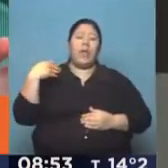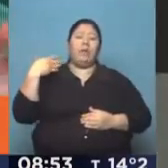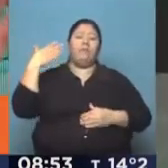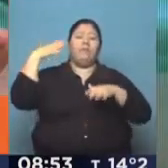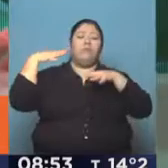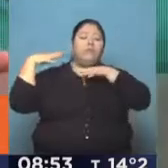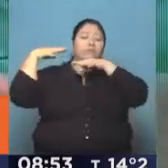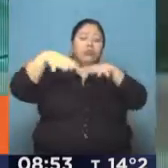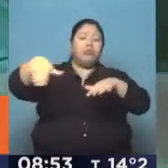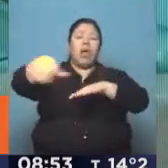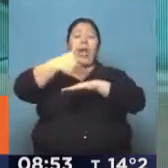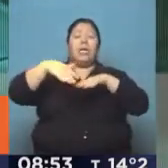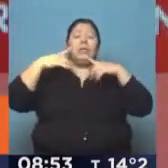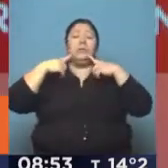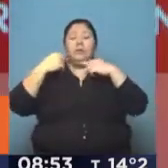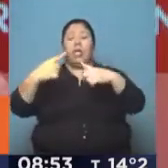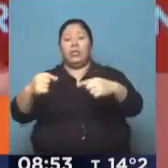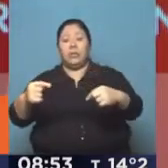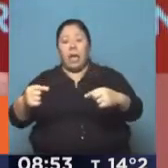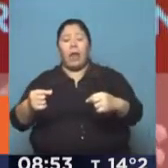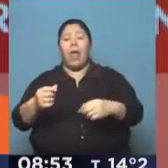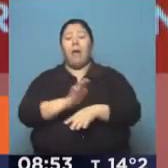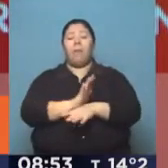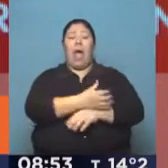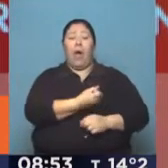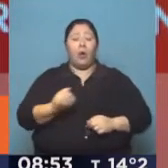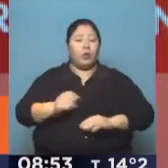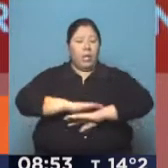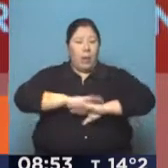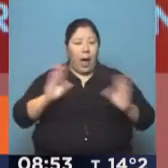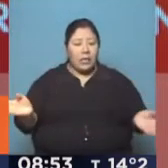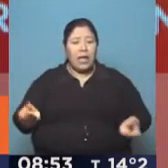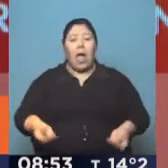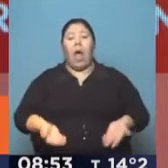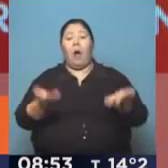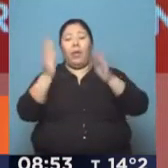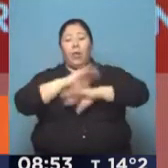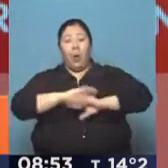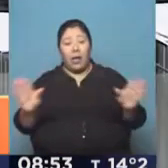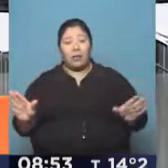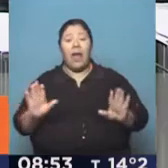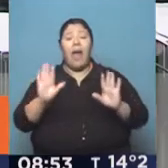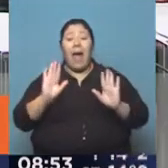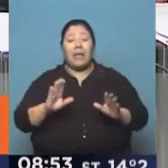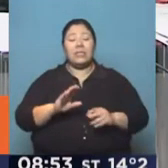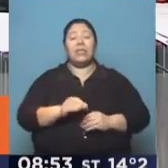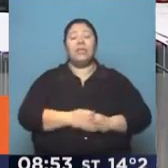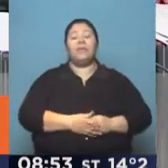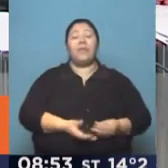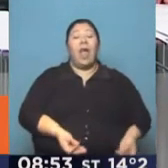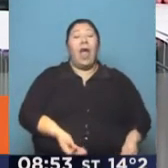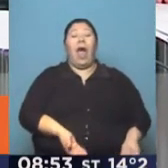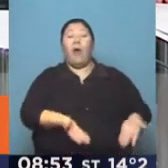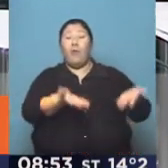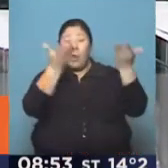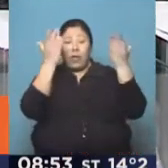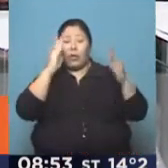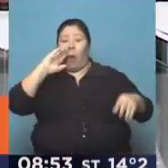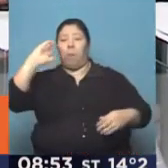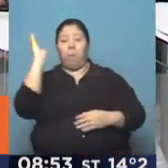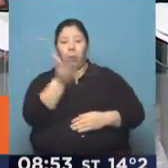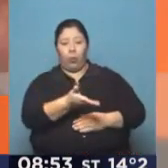de ajuste basta de tarifas o no hay realmente se puede voltear el tarifazo de esa manera con las mencionadas protestas en las calles y visiones de lo que